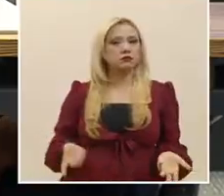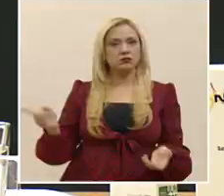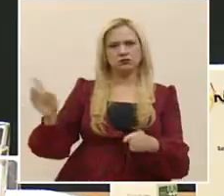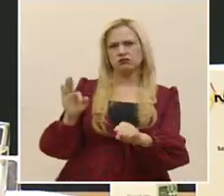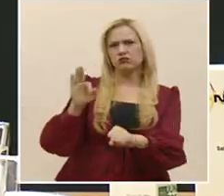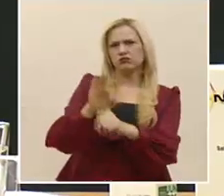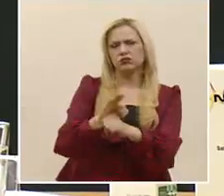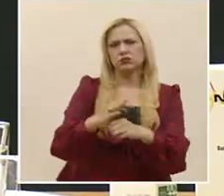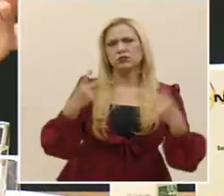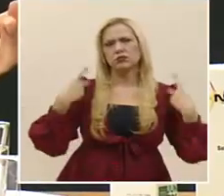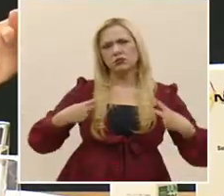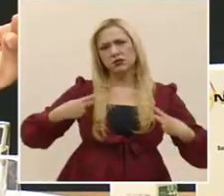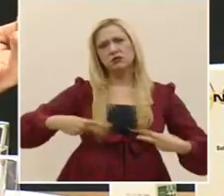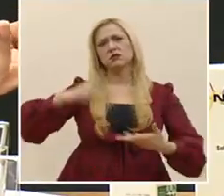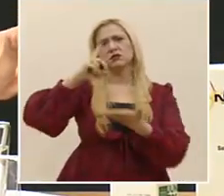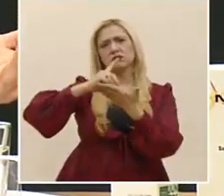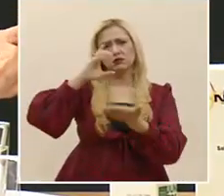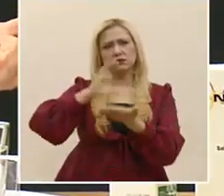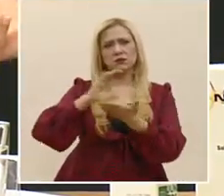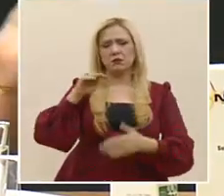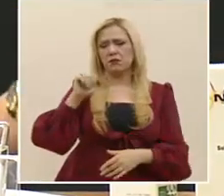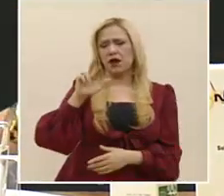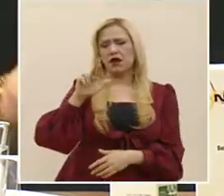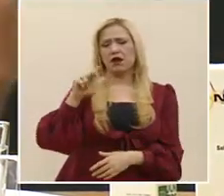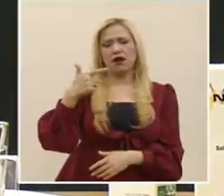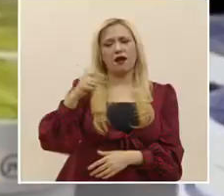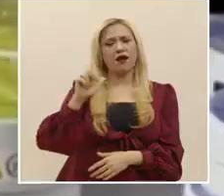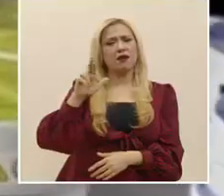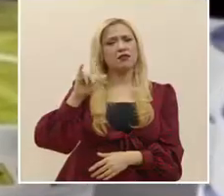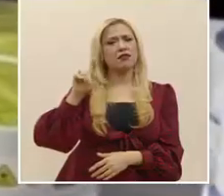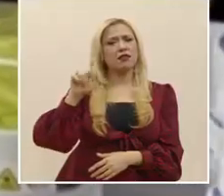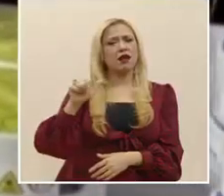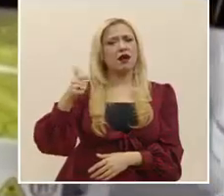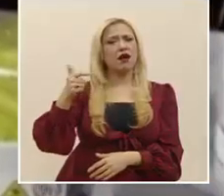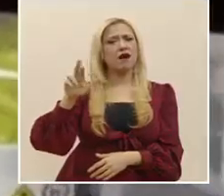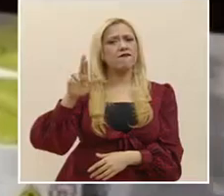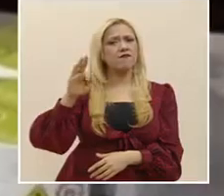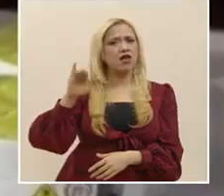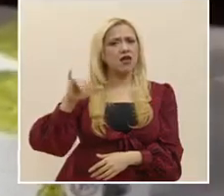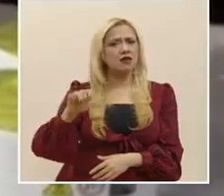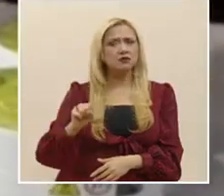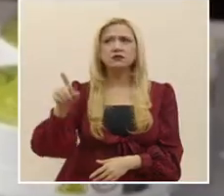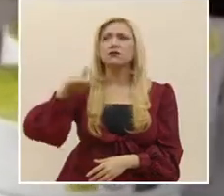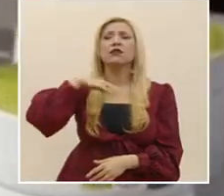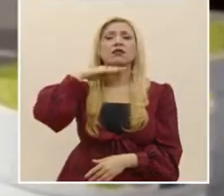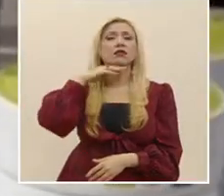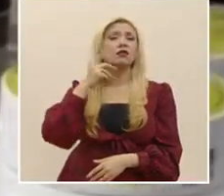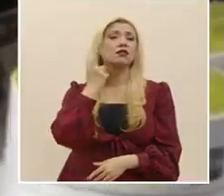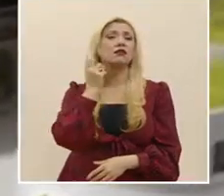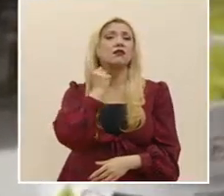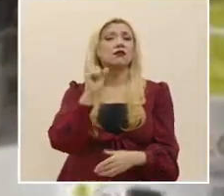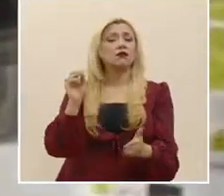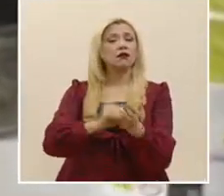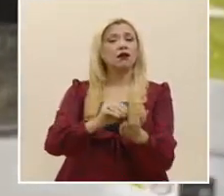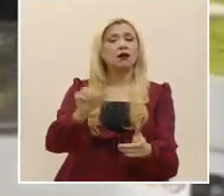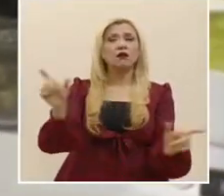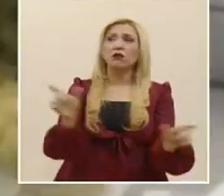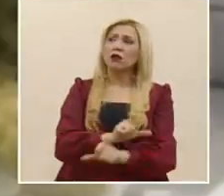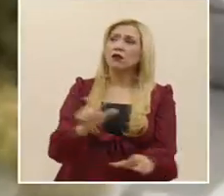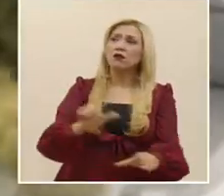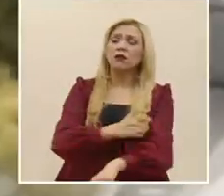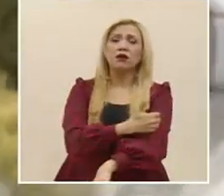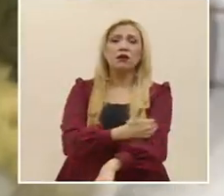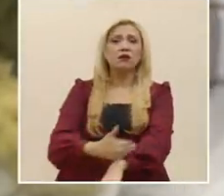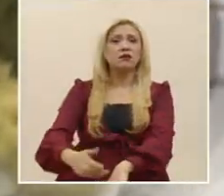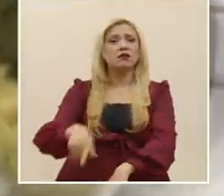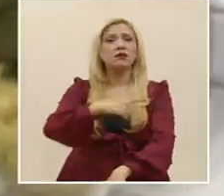de las personas con discapacidad, Margarita Garfias Hernández, la omisión legislativa ha derivado en la vulneración de los derechos de familiares